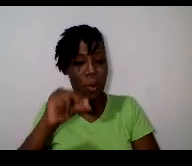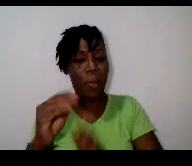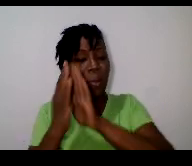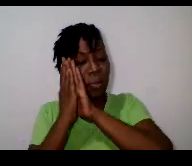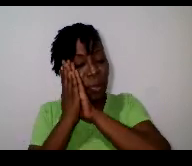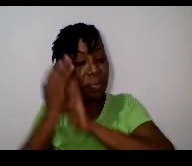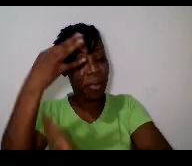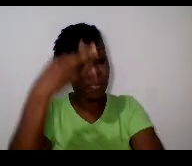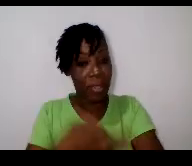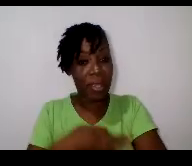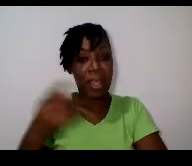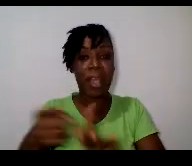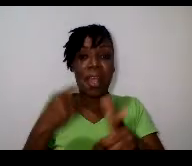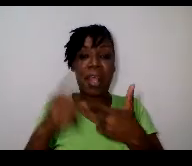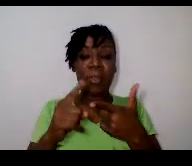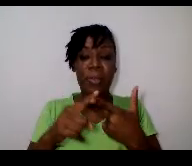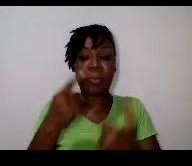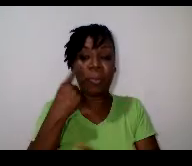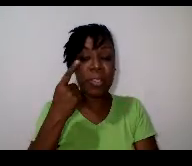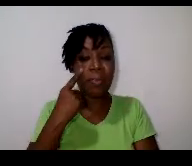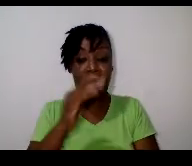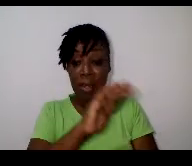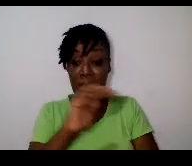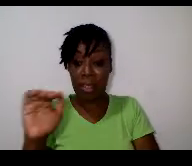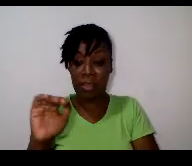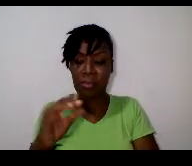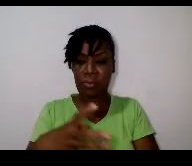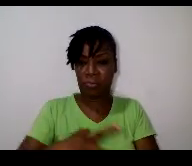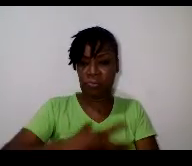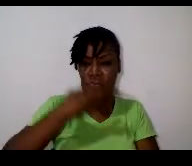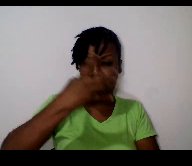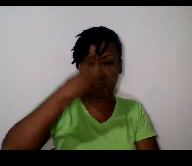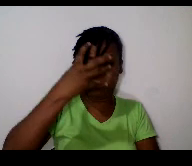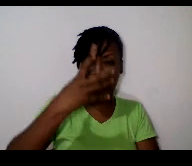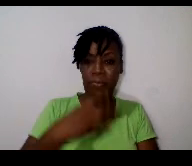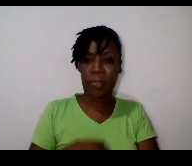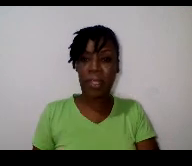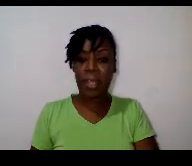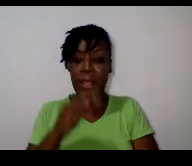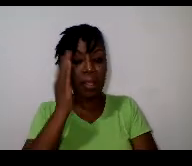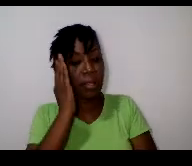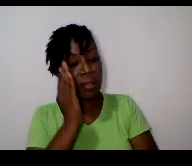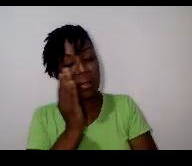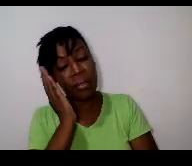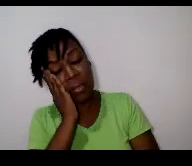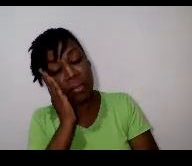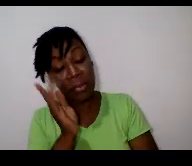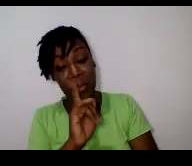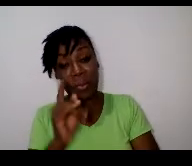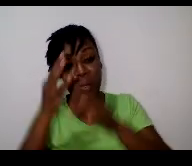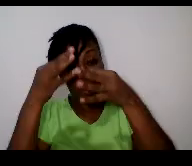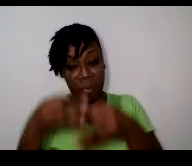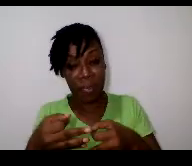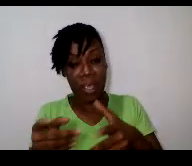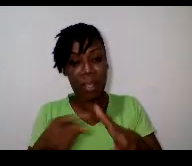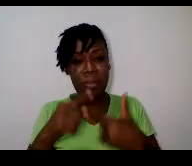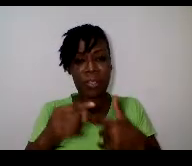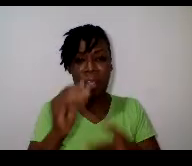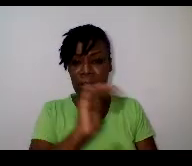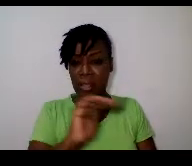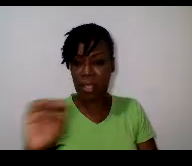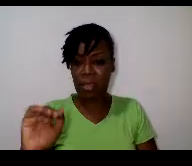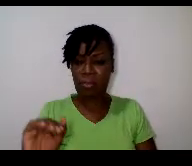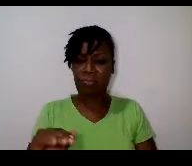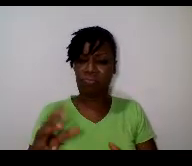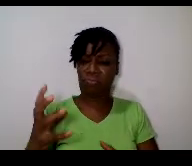vamos a ver niños más irritables, niños con más agresividad, niños con más baja tolerancia a la frustración